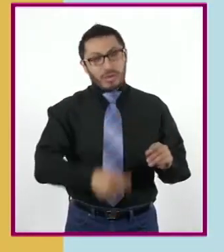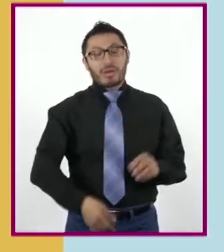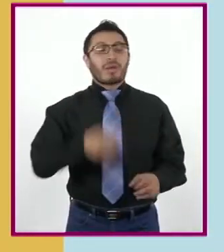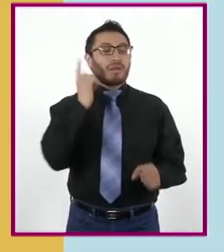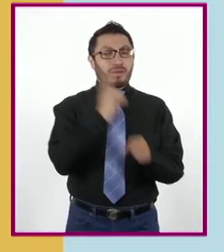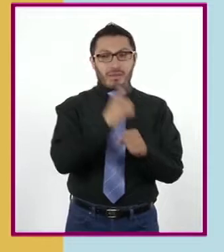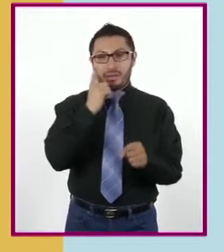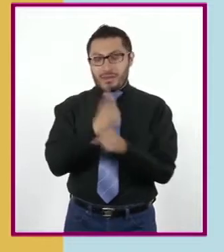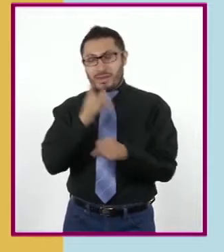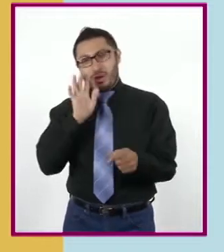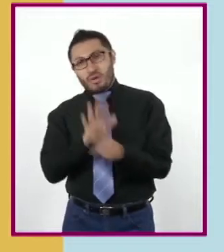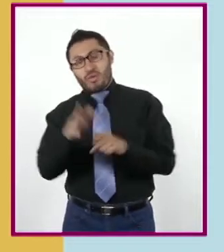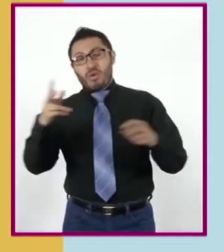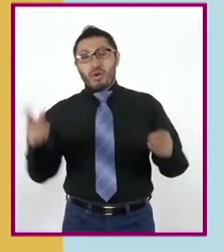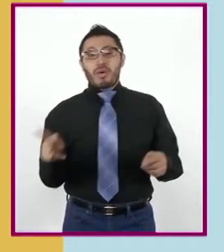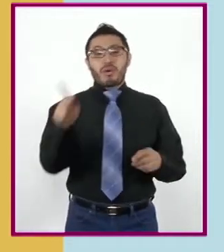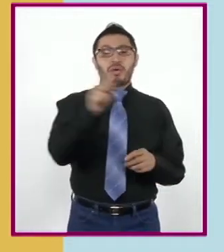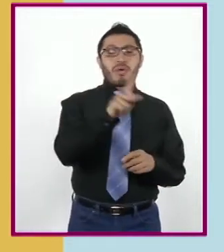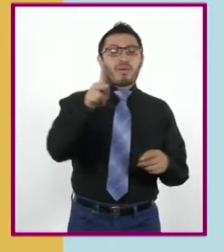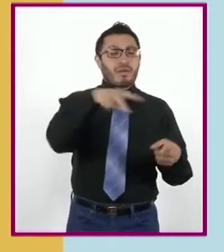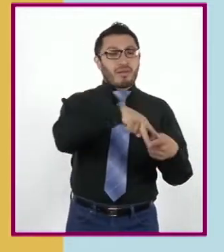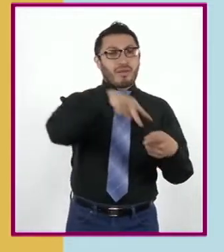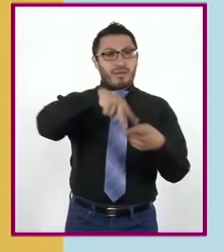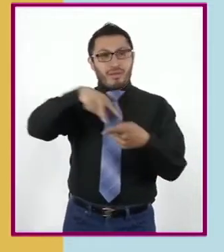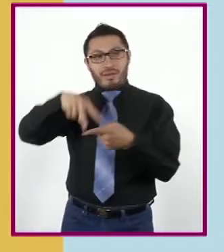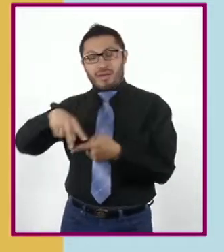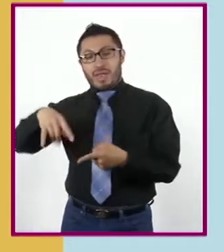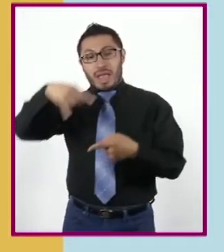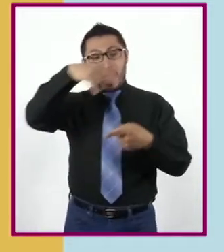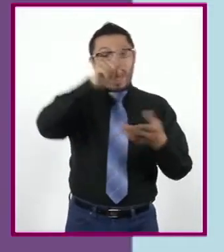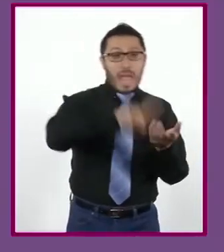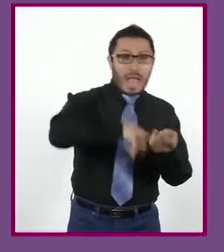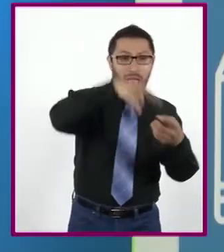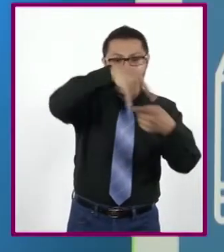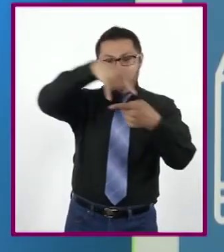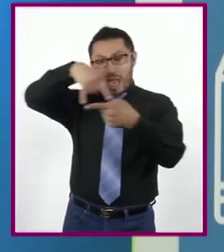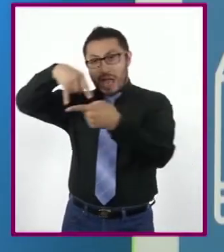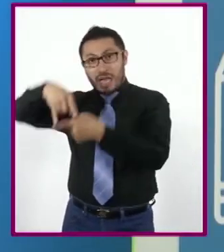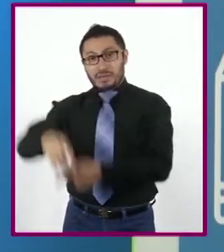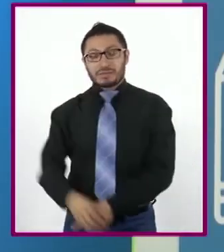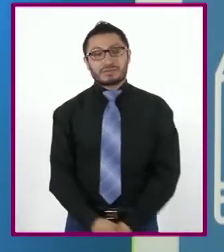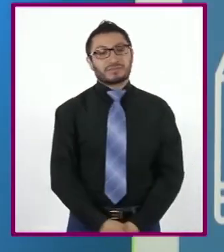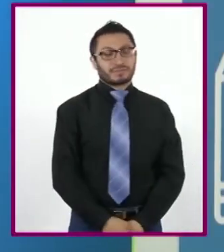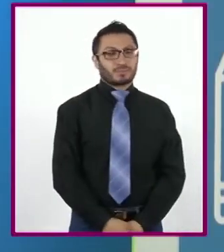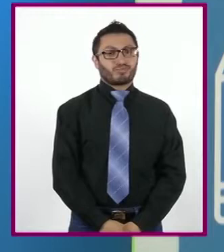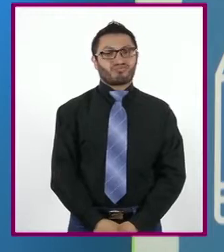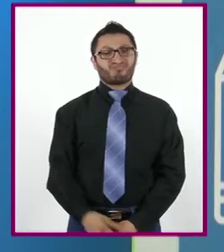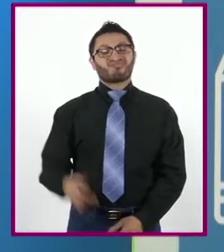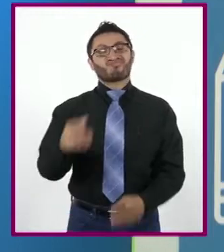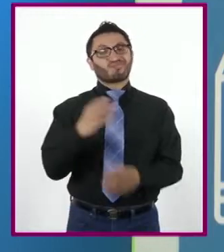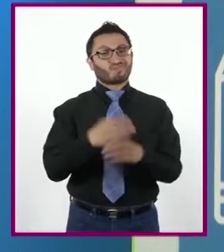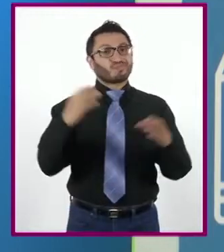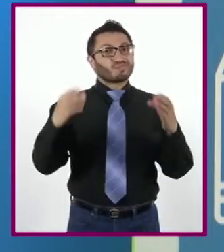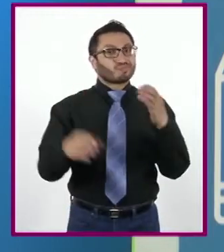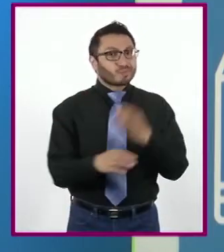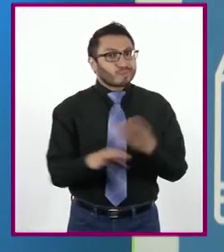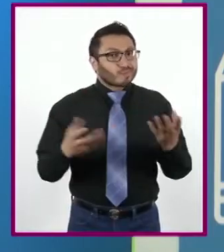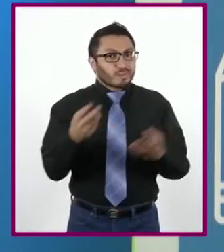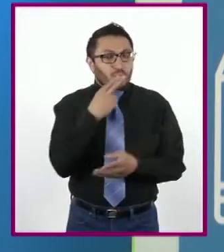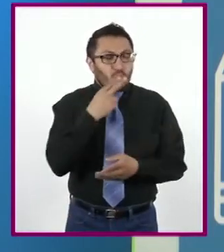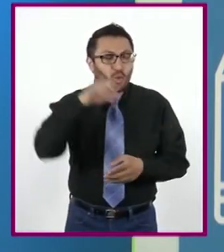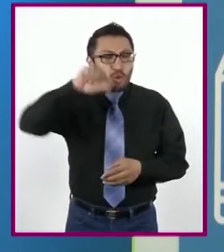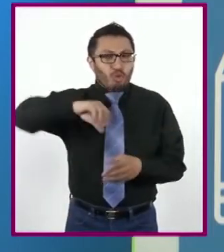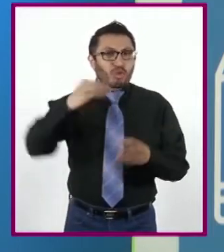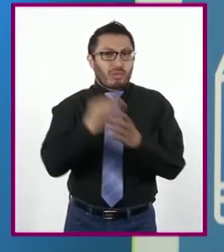la congruencia de triángulos en cuadriláteros. Los materiales que vamos a utilizar en